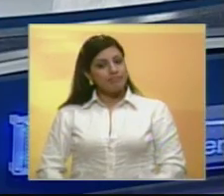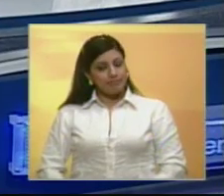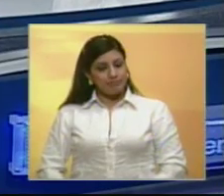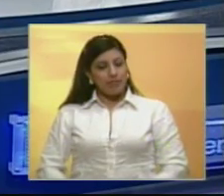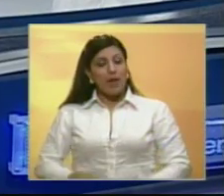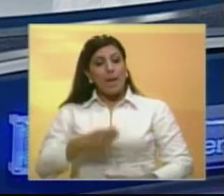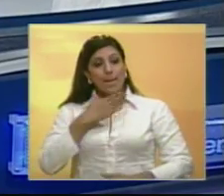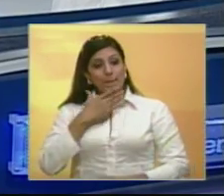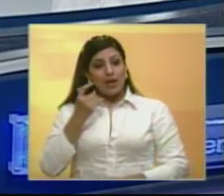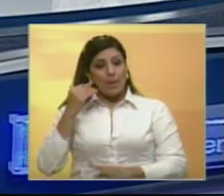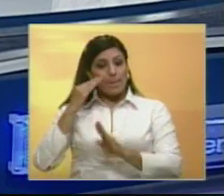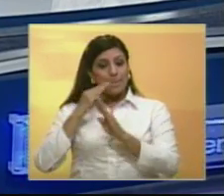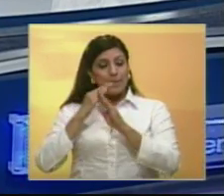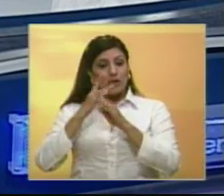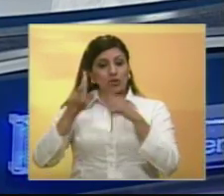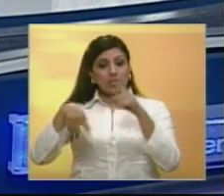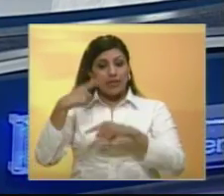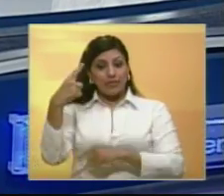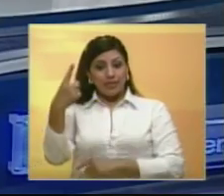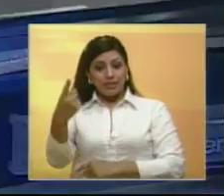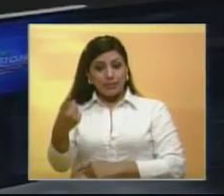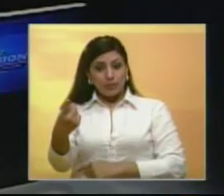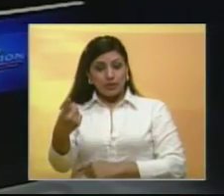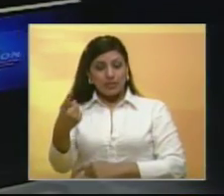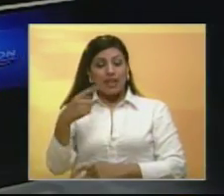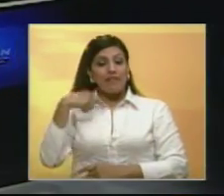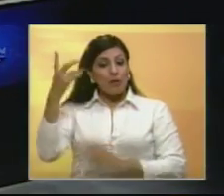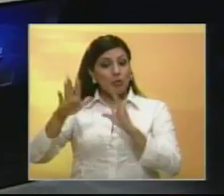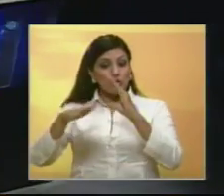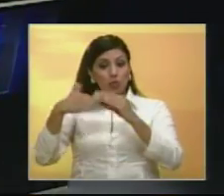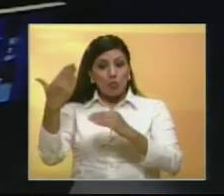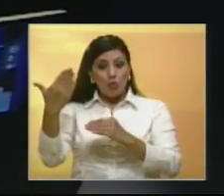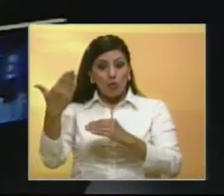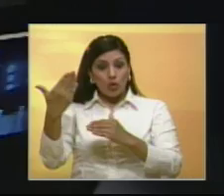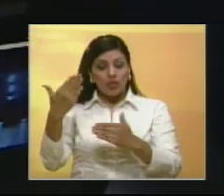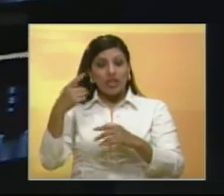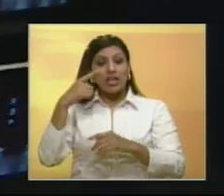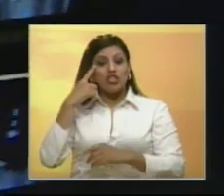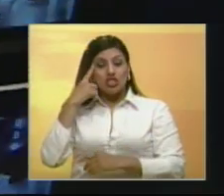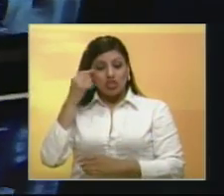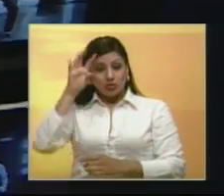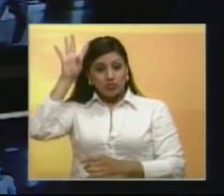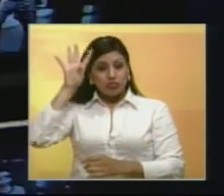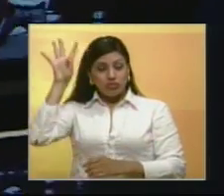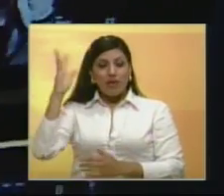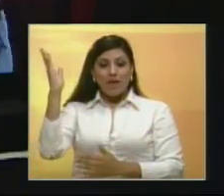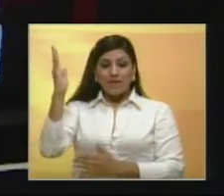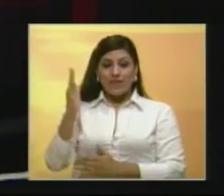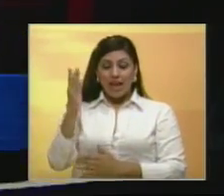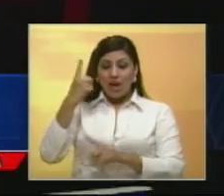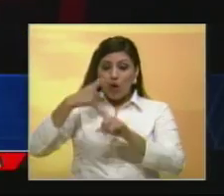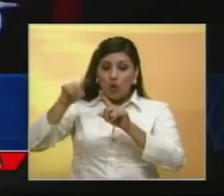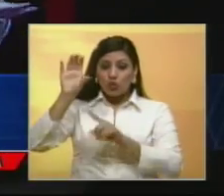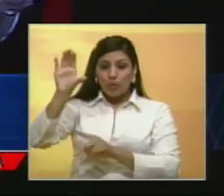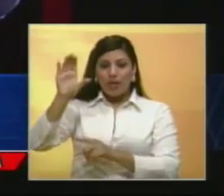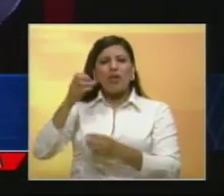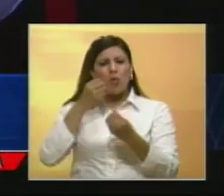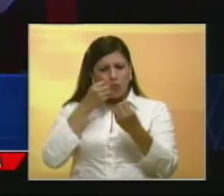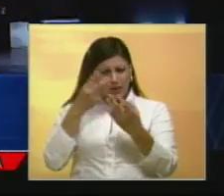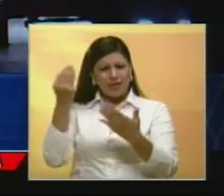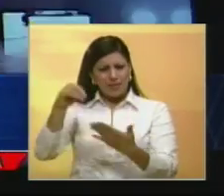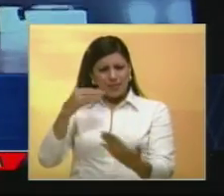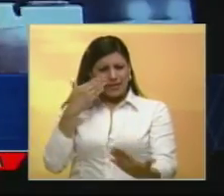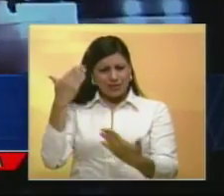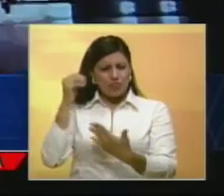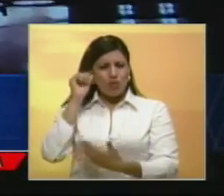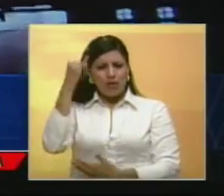Bien, es momento de hacer una nueva pausa y al regreso. En Estrenos y Estrellas, Chino y Nacho llegan a Hollywood. Los detalles en breve